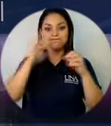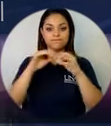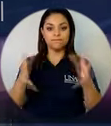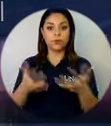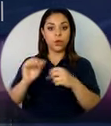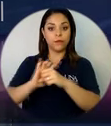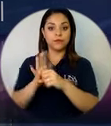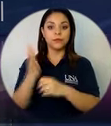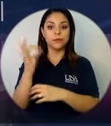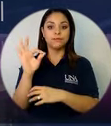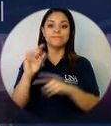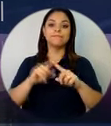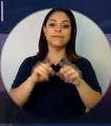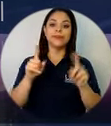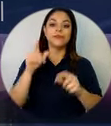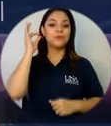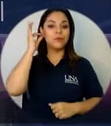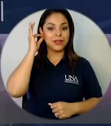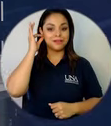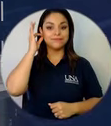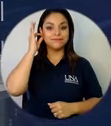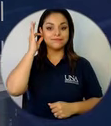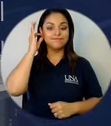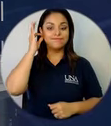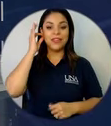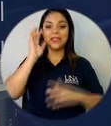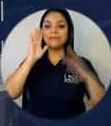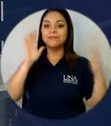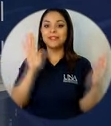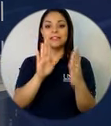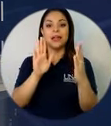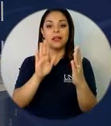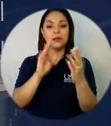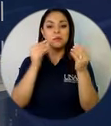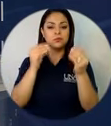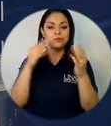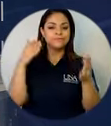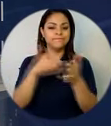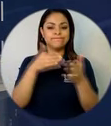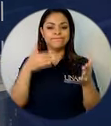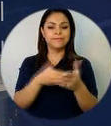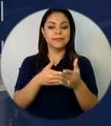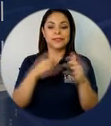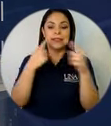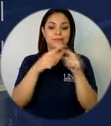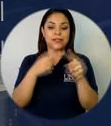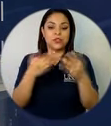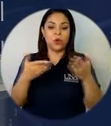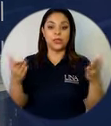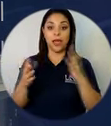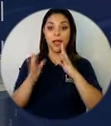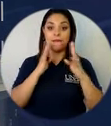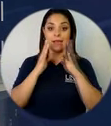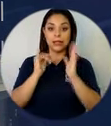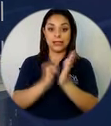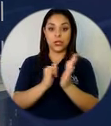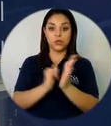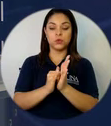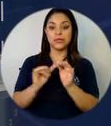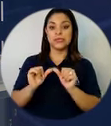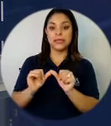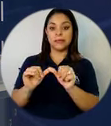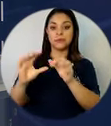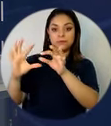provocada por la COVID-19, pero las mujeres en definitiva han tenido que enfrentar muchos afectaciones de diferente tipo. Y para hablar de